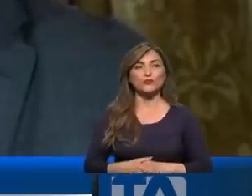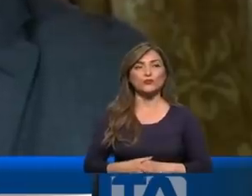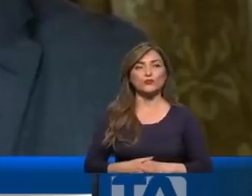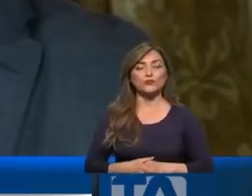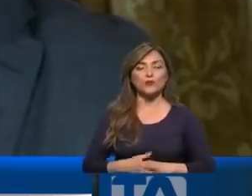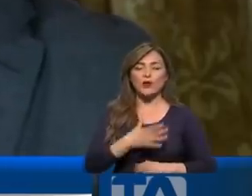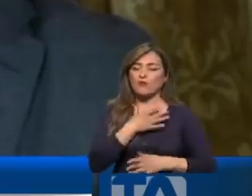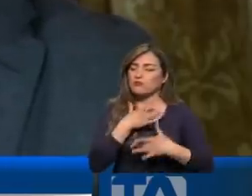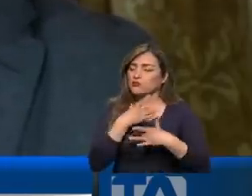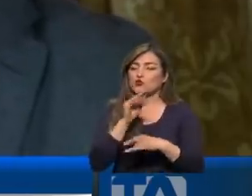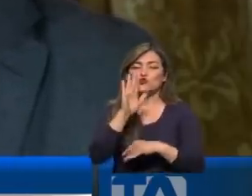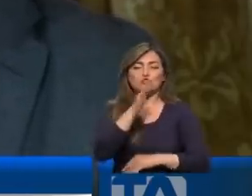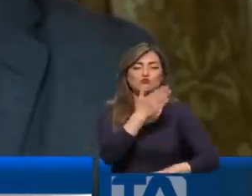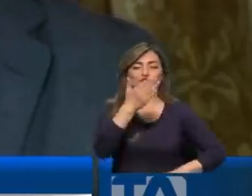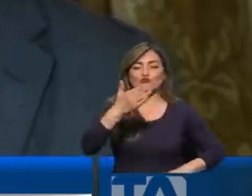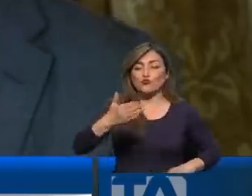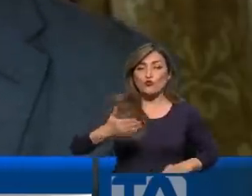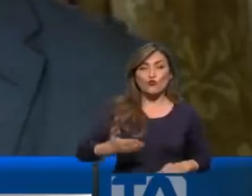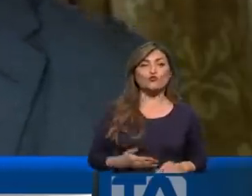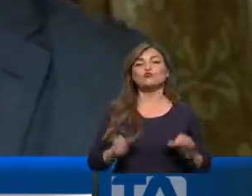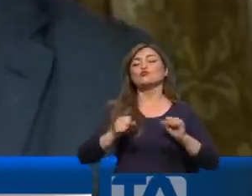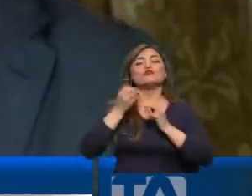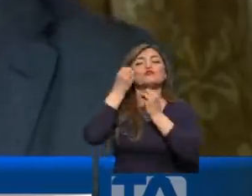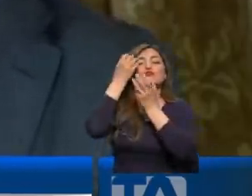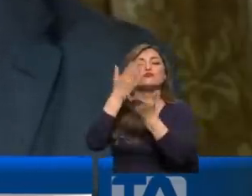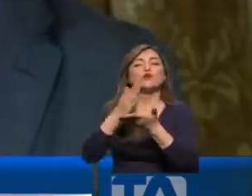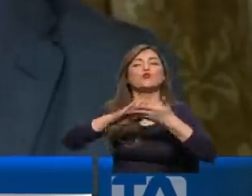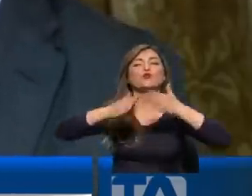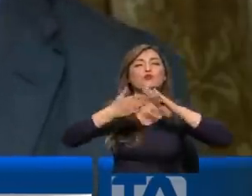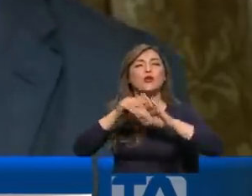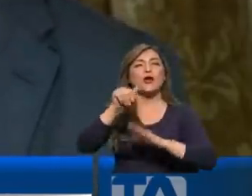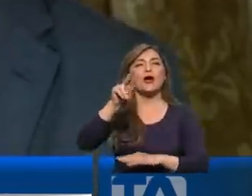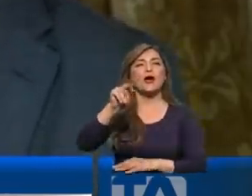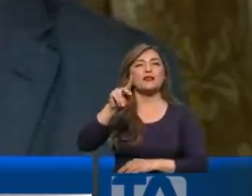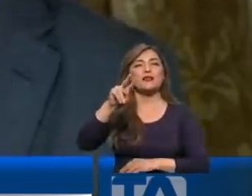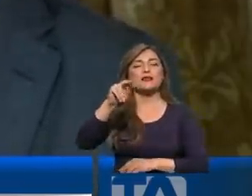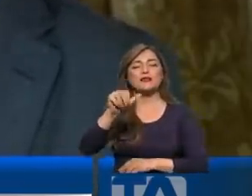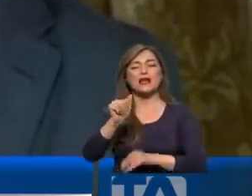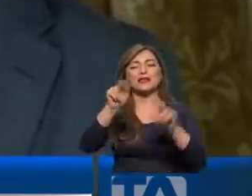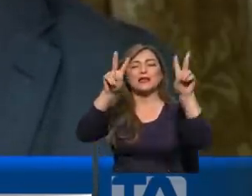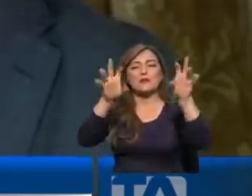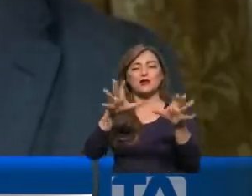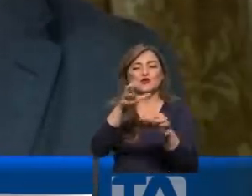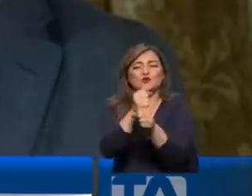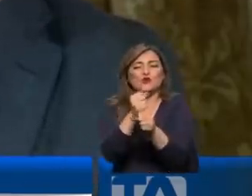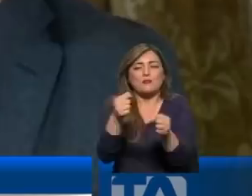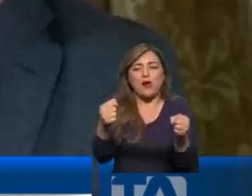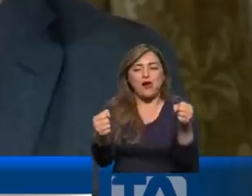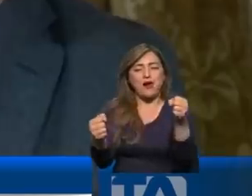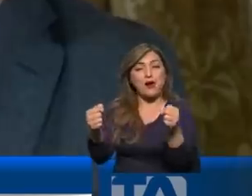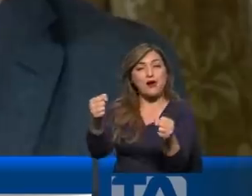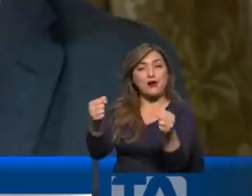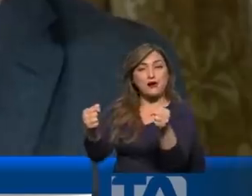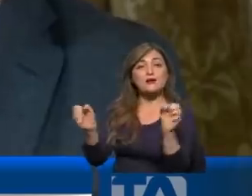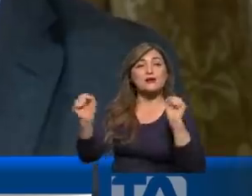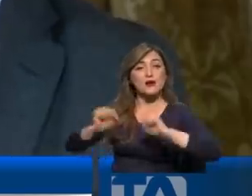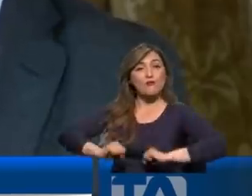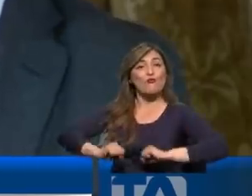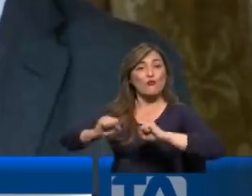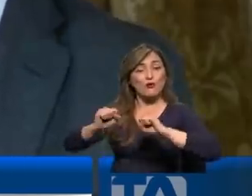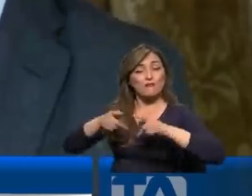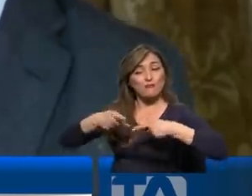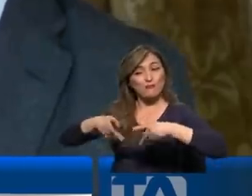su presidencia podamos anunciarle a la comunidad andina que tenemos en tema de seguridad vial la posibilidad de